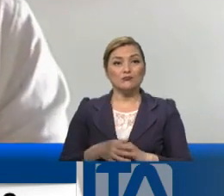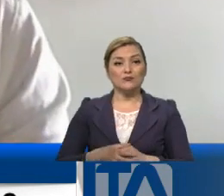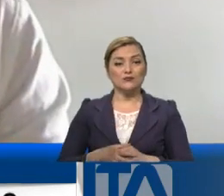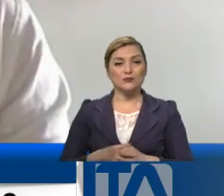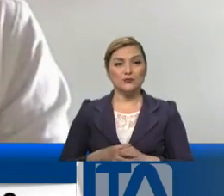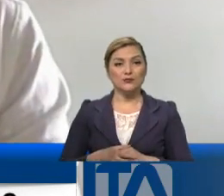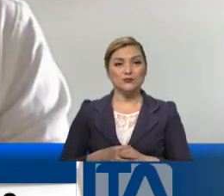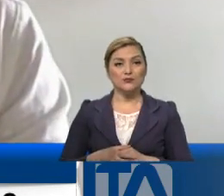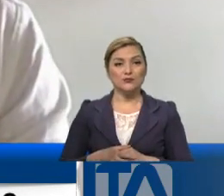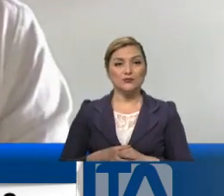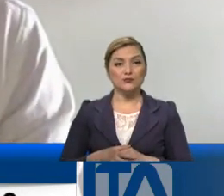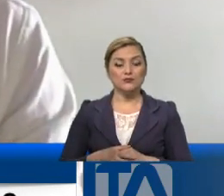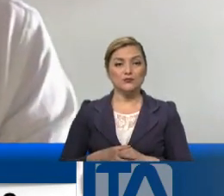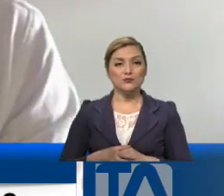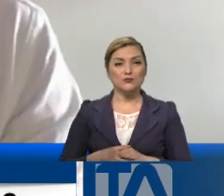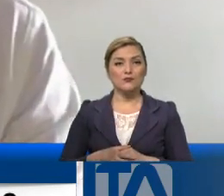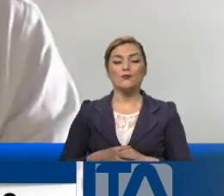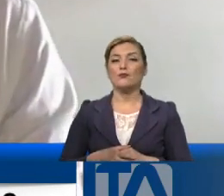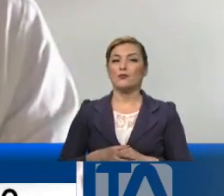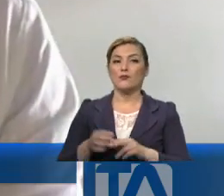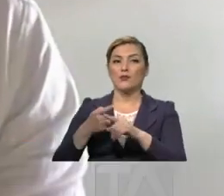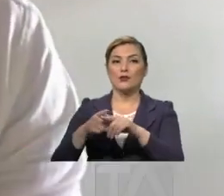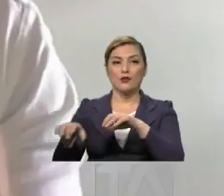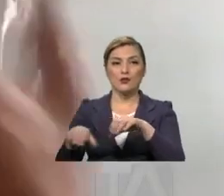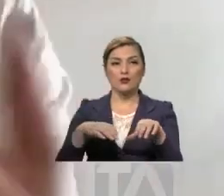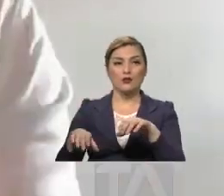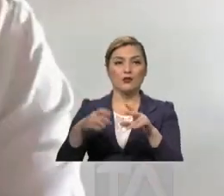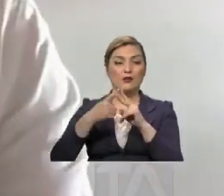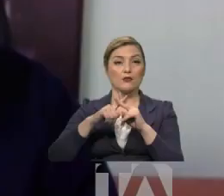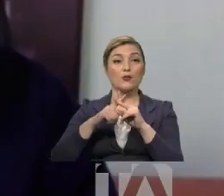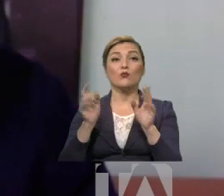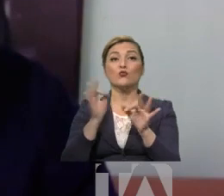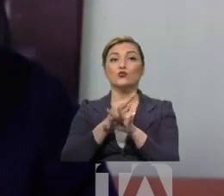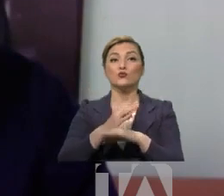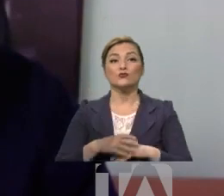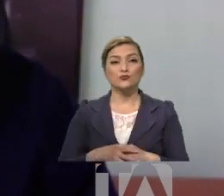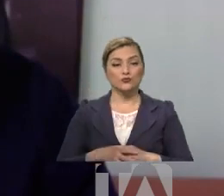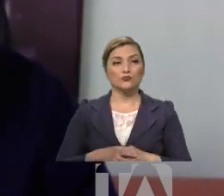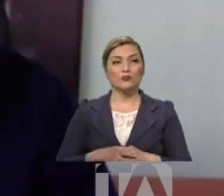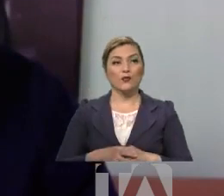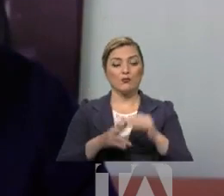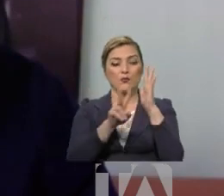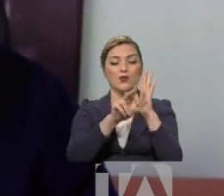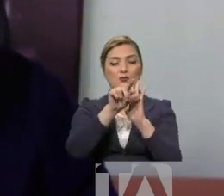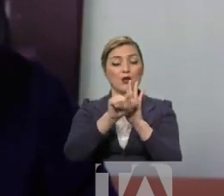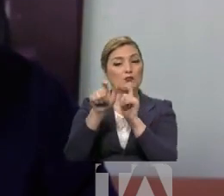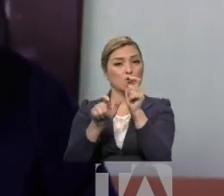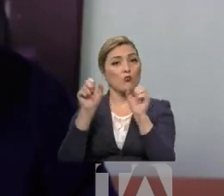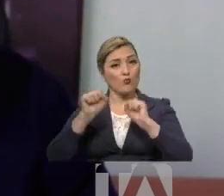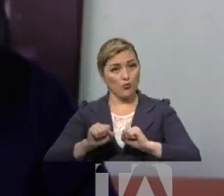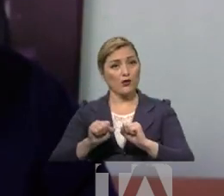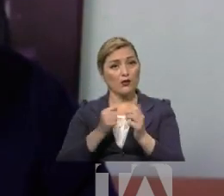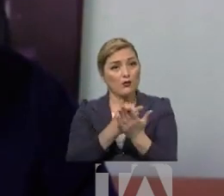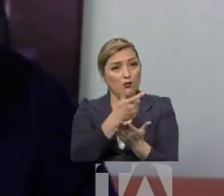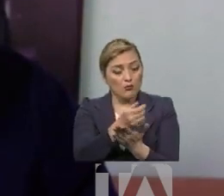evidentemente alrededor de aquello existen un sinnúmero de actividades que comienzan a funcionar. La idea es abaratar la vivienda para que las personas puedan